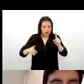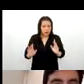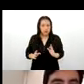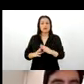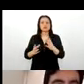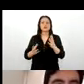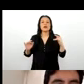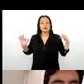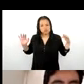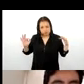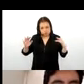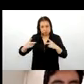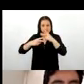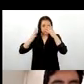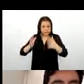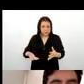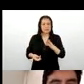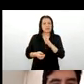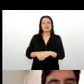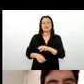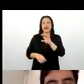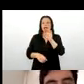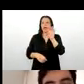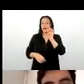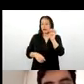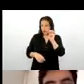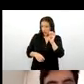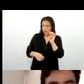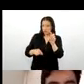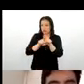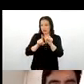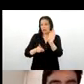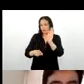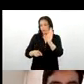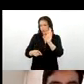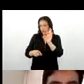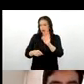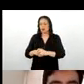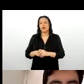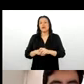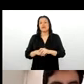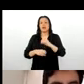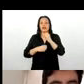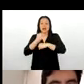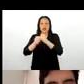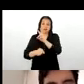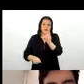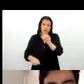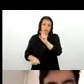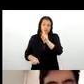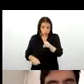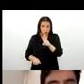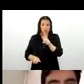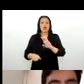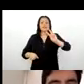visitantes. Hasta enero y bueno, parte de febrero vino la segunda ola. Y ahí también hubo